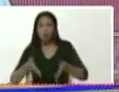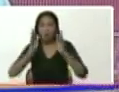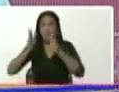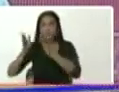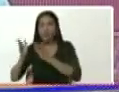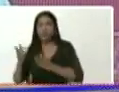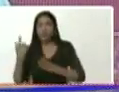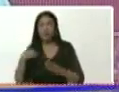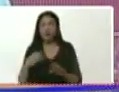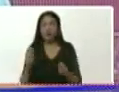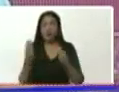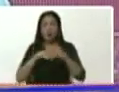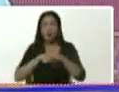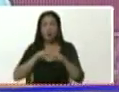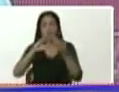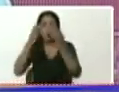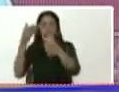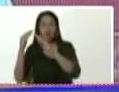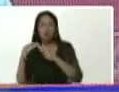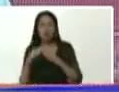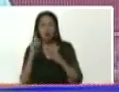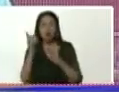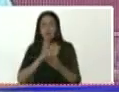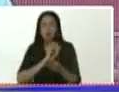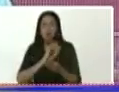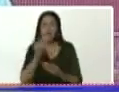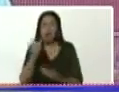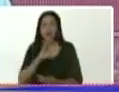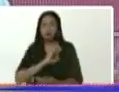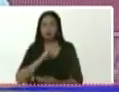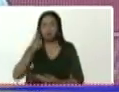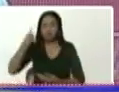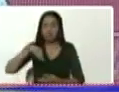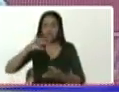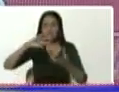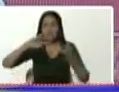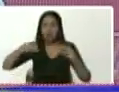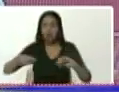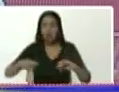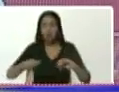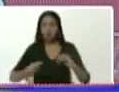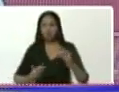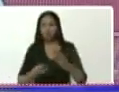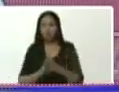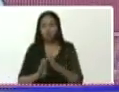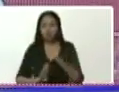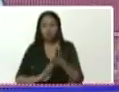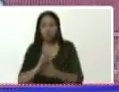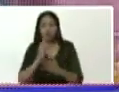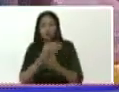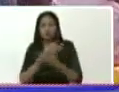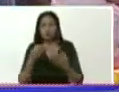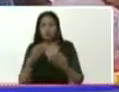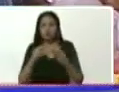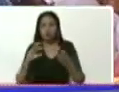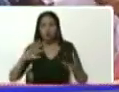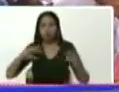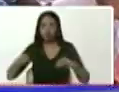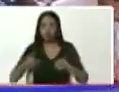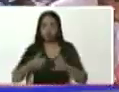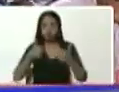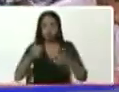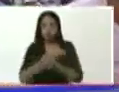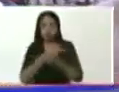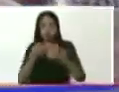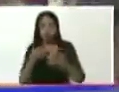que haber un consejo comunal, una comuna. Tienen que existir los CLAP. Funcionar los comités locales de abastecimiento